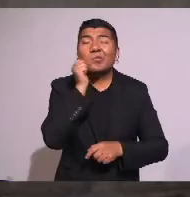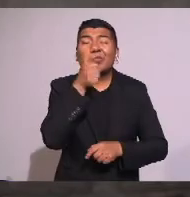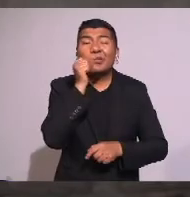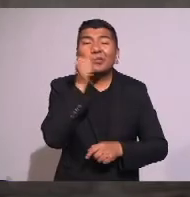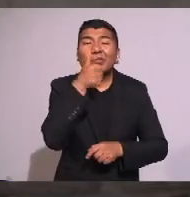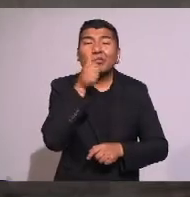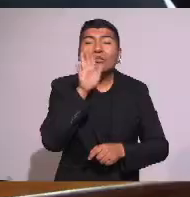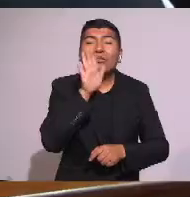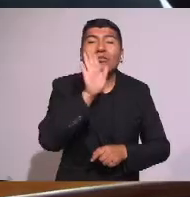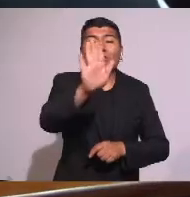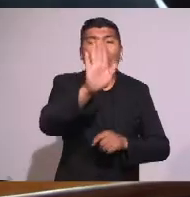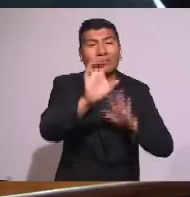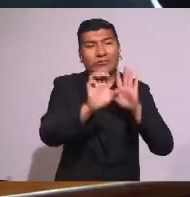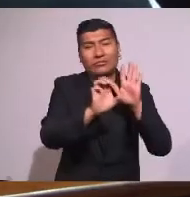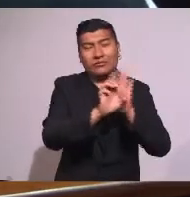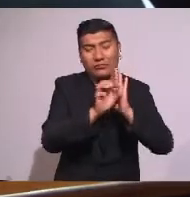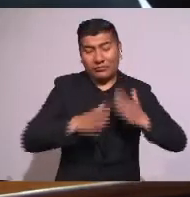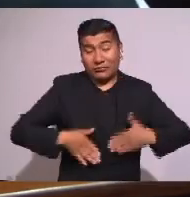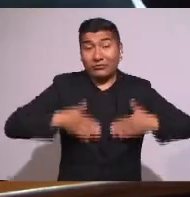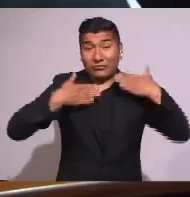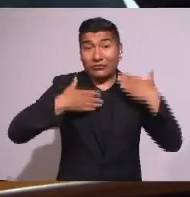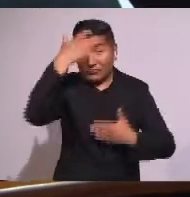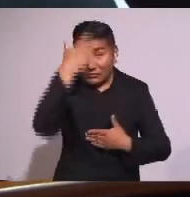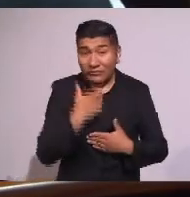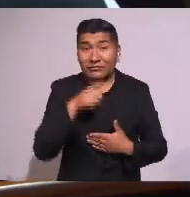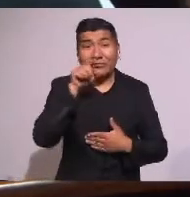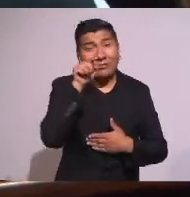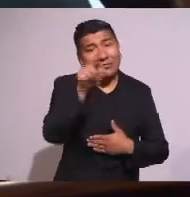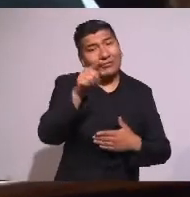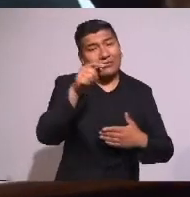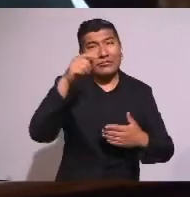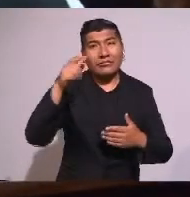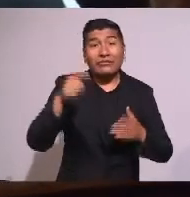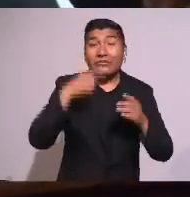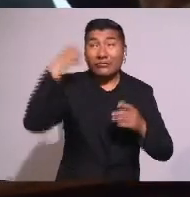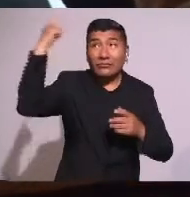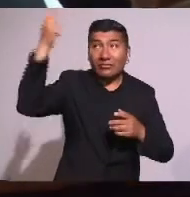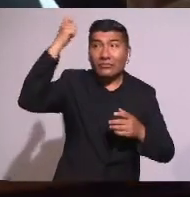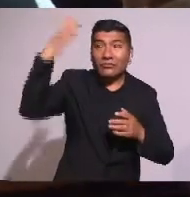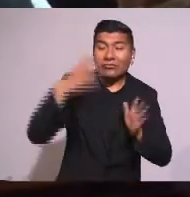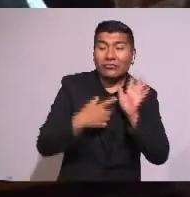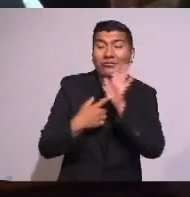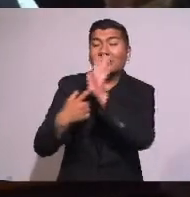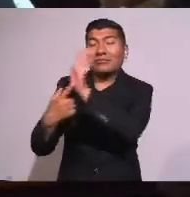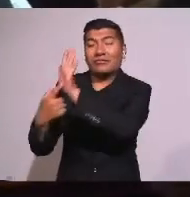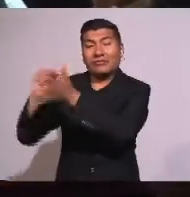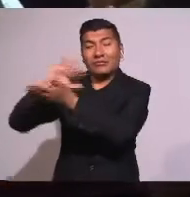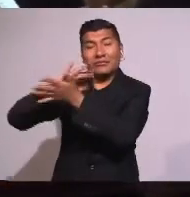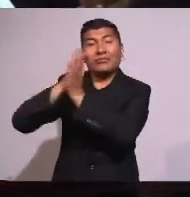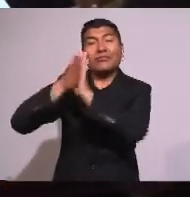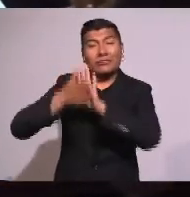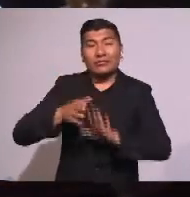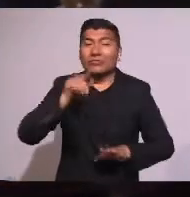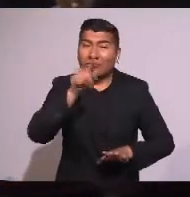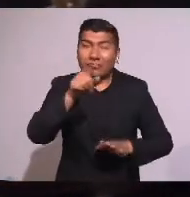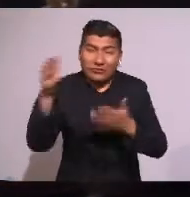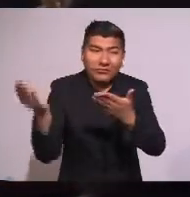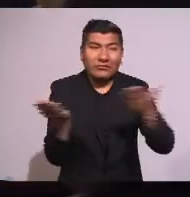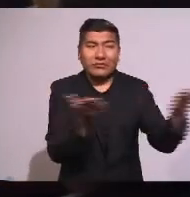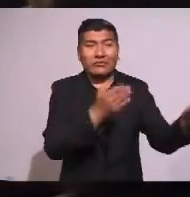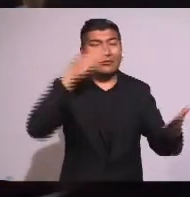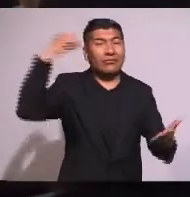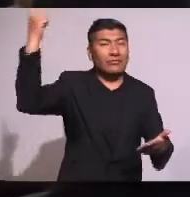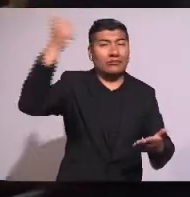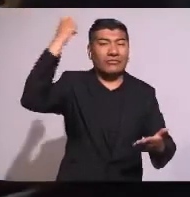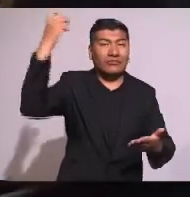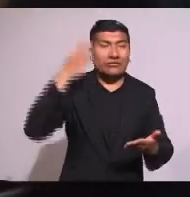tu ejemplo de vida, tienes que llevar la luz de la paz. Tienes que llevar la luz